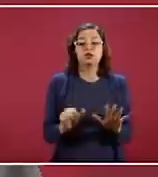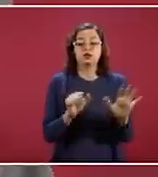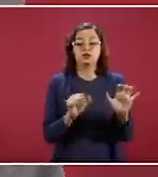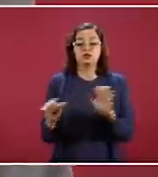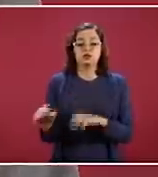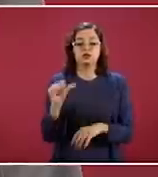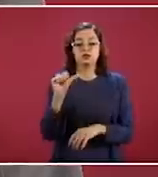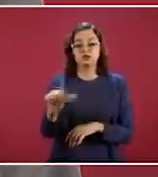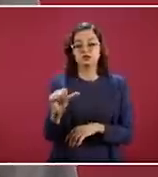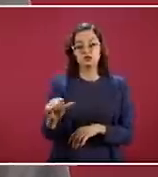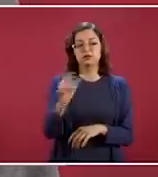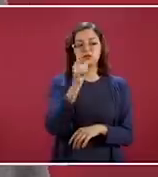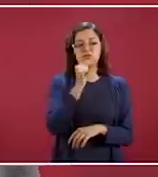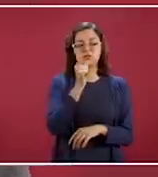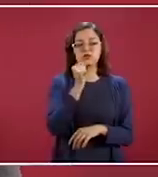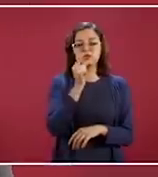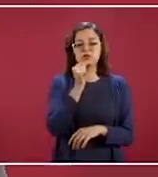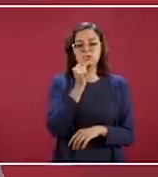616 elementos.